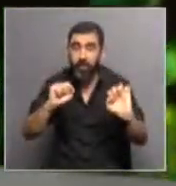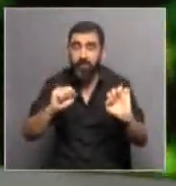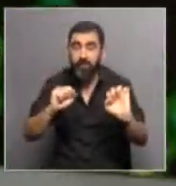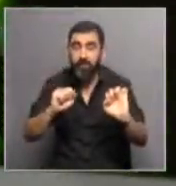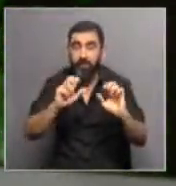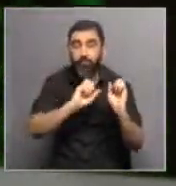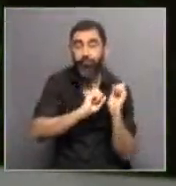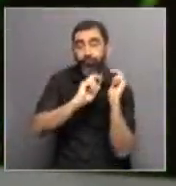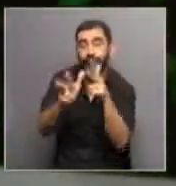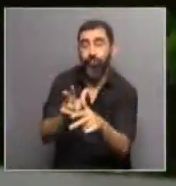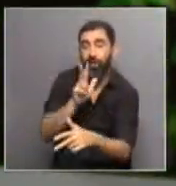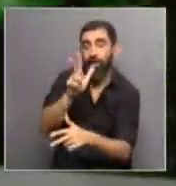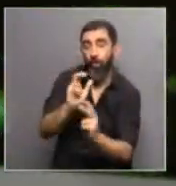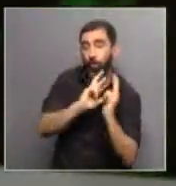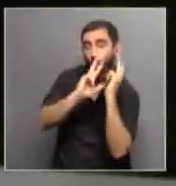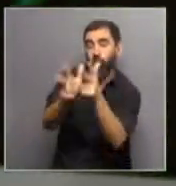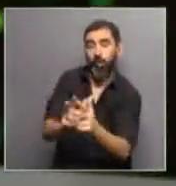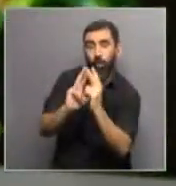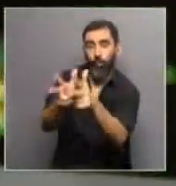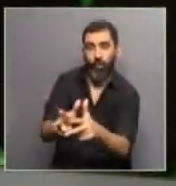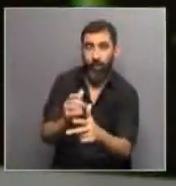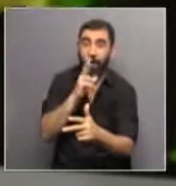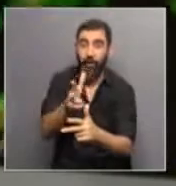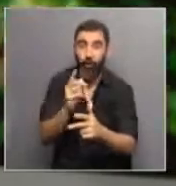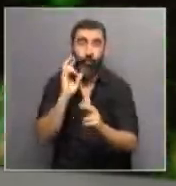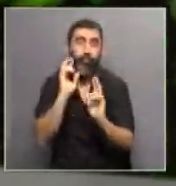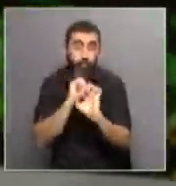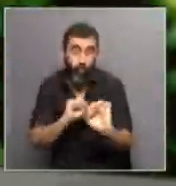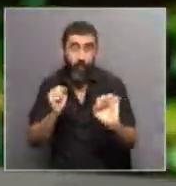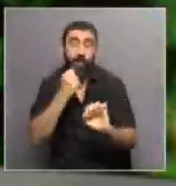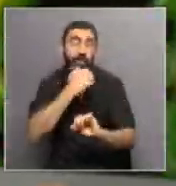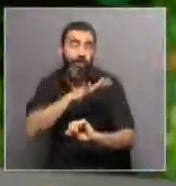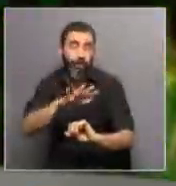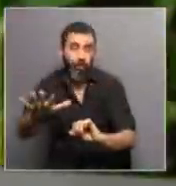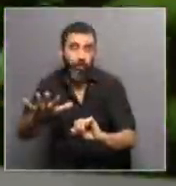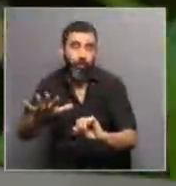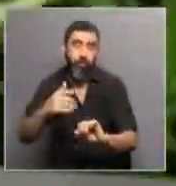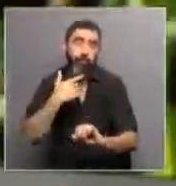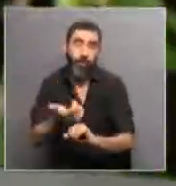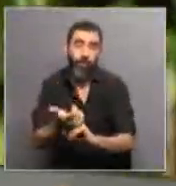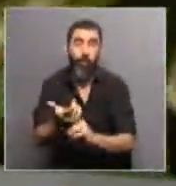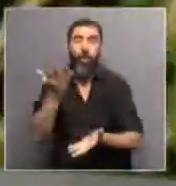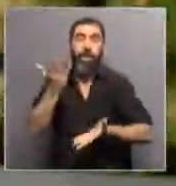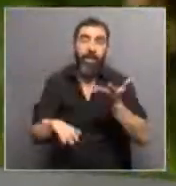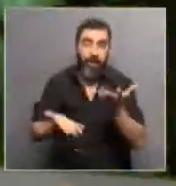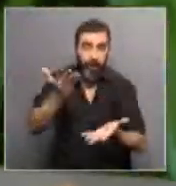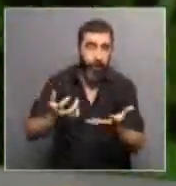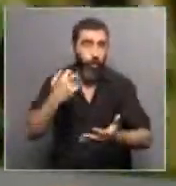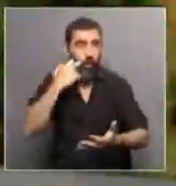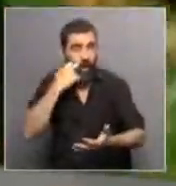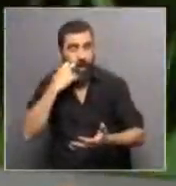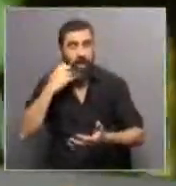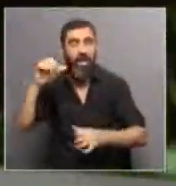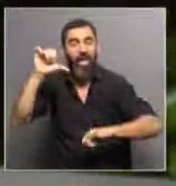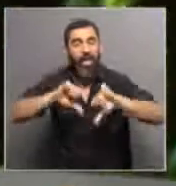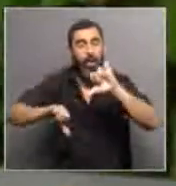se transfiera a la progenie, a los descendientes. Claro. Históricamente era cantidad de kilos de carne, litros de